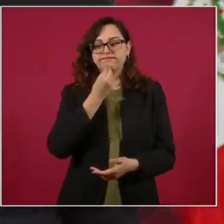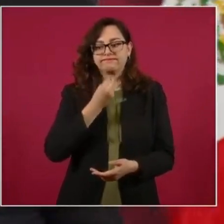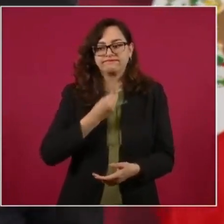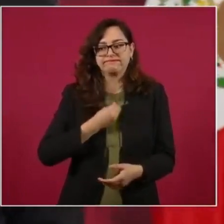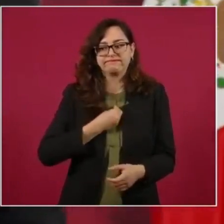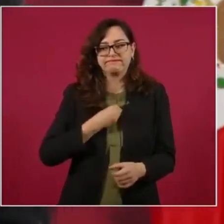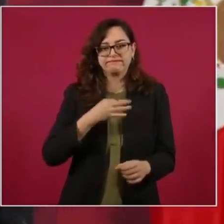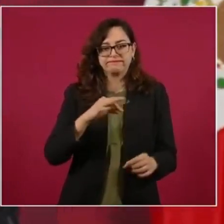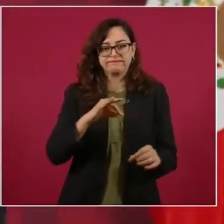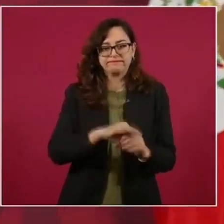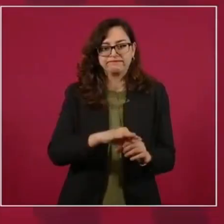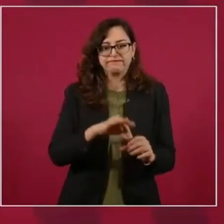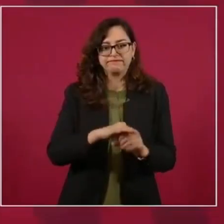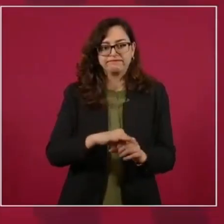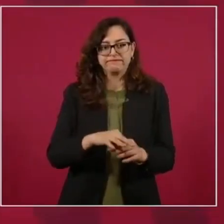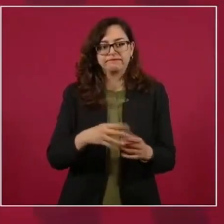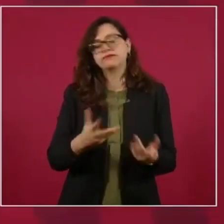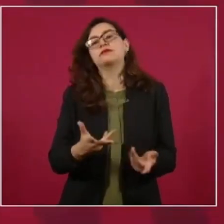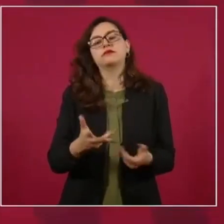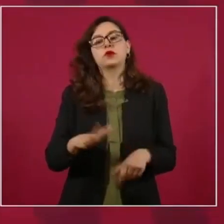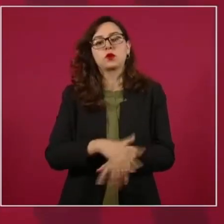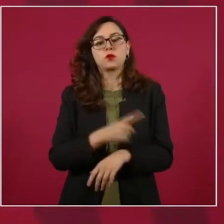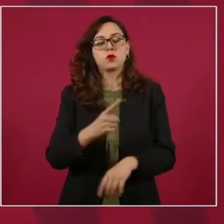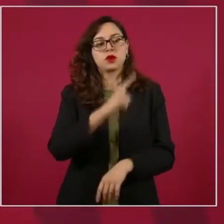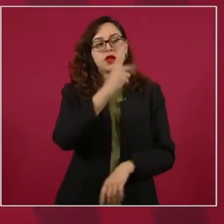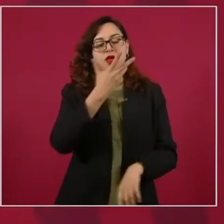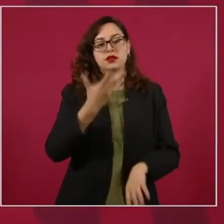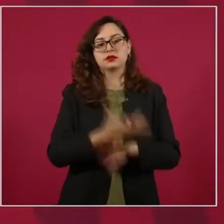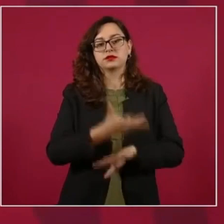de parte del gobierno de Estados Unidos, sobre todo.